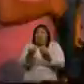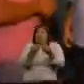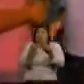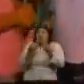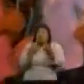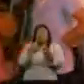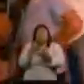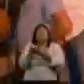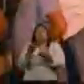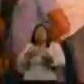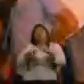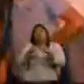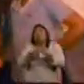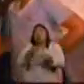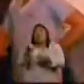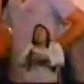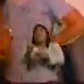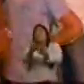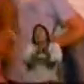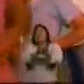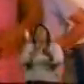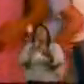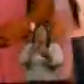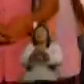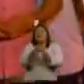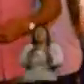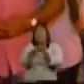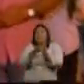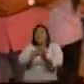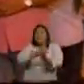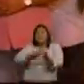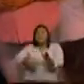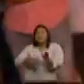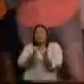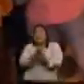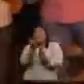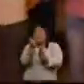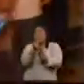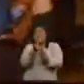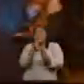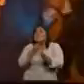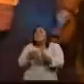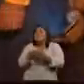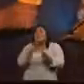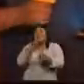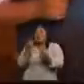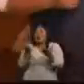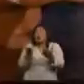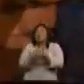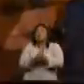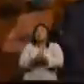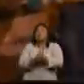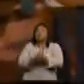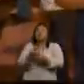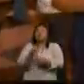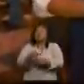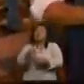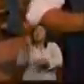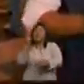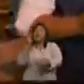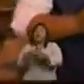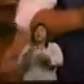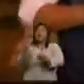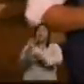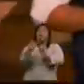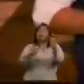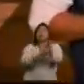supuestos depósitos recibidos en su cuenta personal, en una de sus cuentas personales, de parte de uno de sus ex asesores, mientras